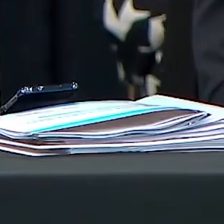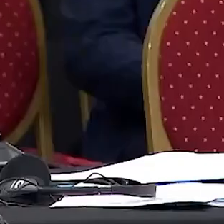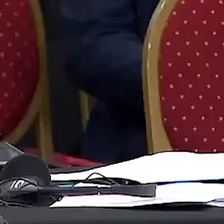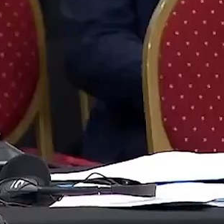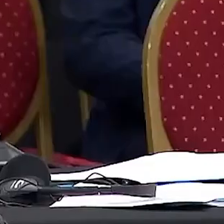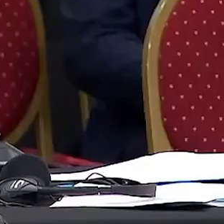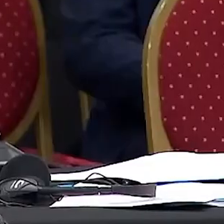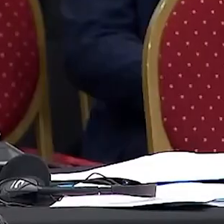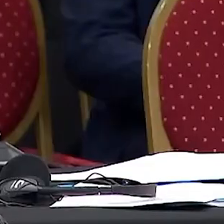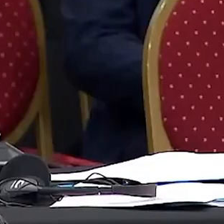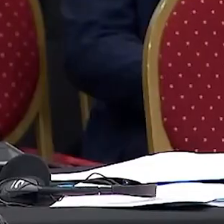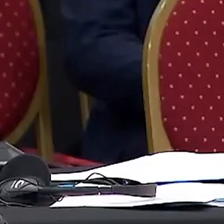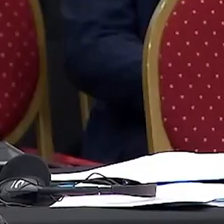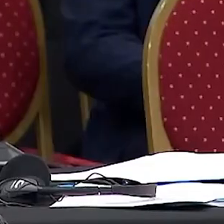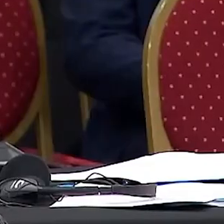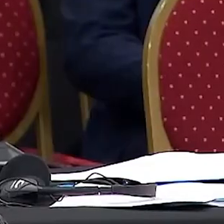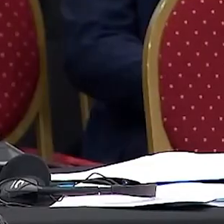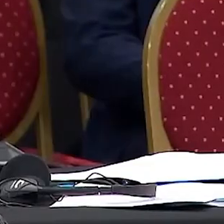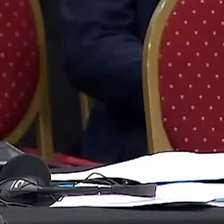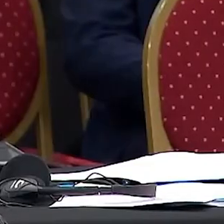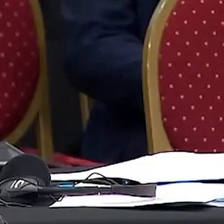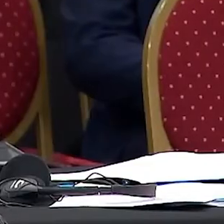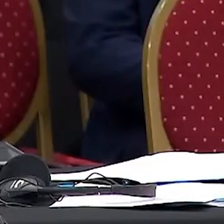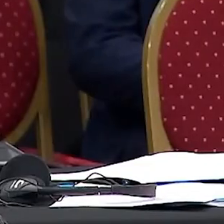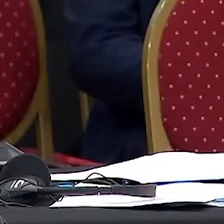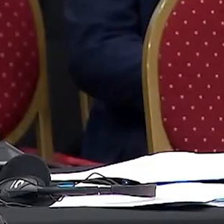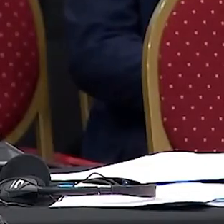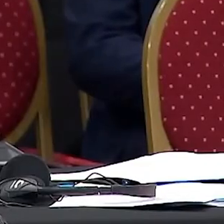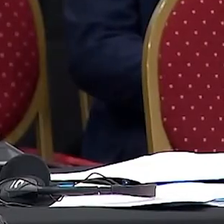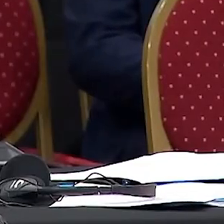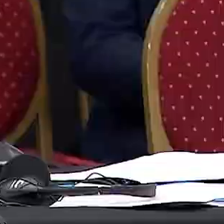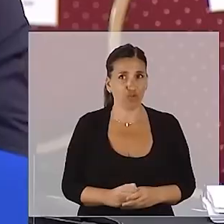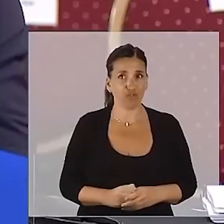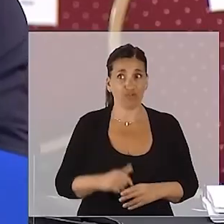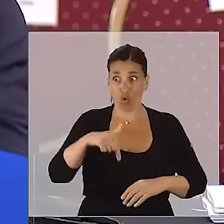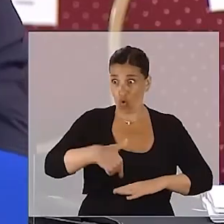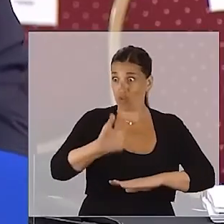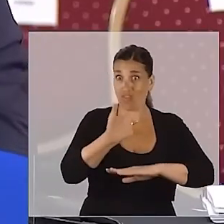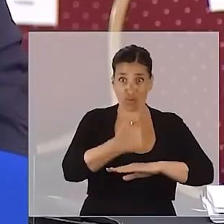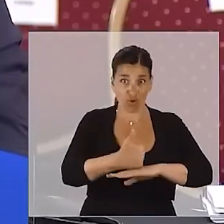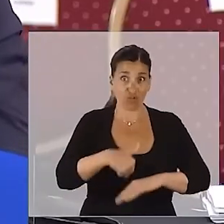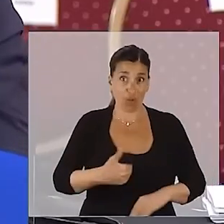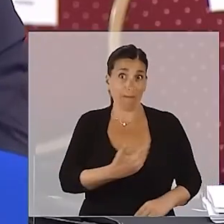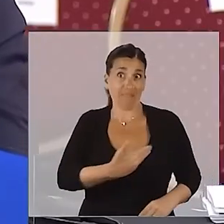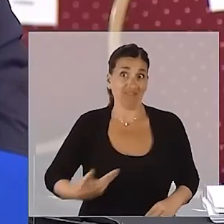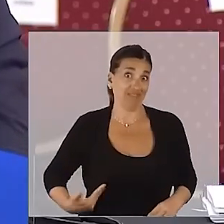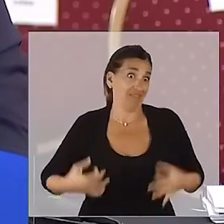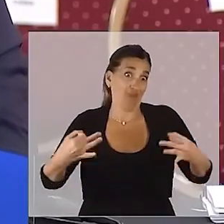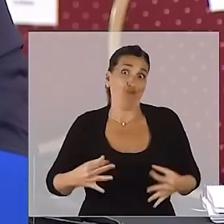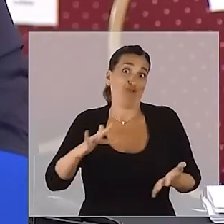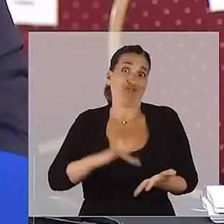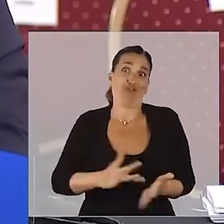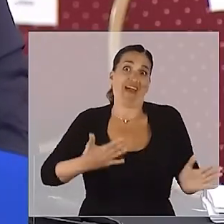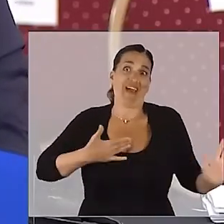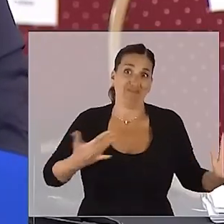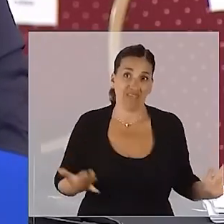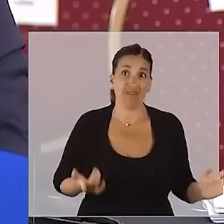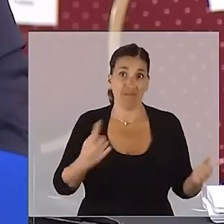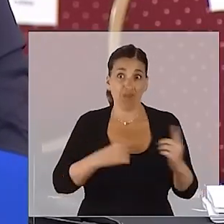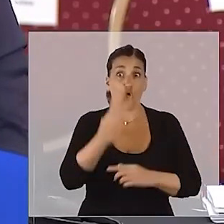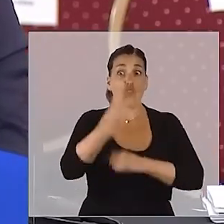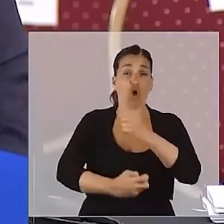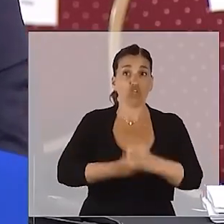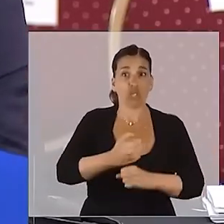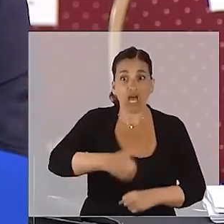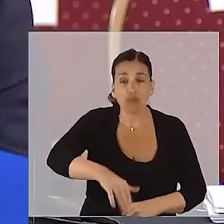50 personas han perdido la vida y eso nos debiera escandalizar. Asimismo, el presidente de Uruguay, Luis Lacalle